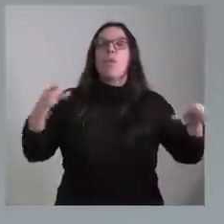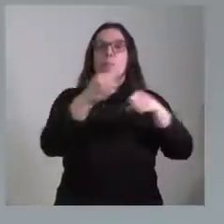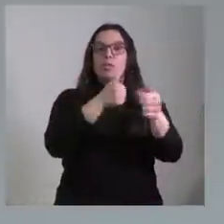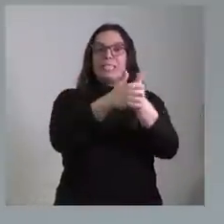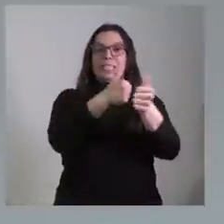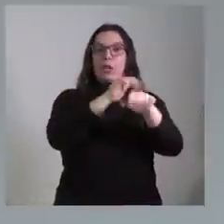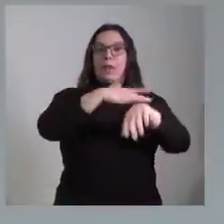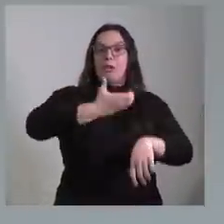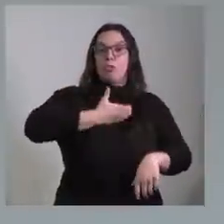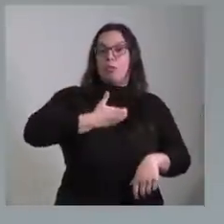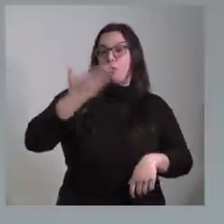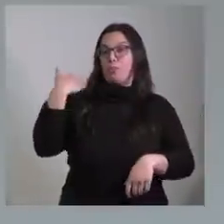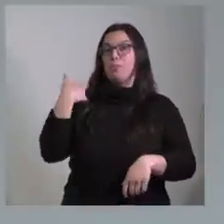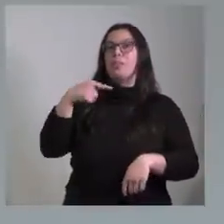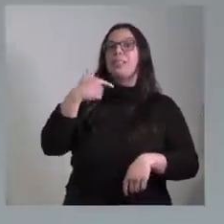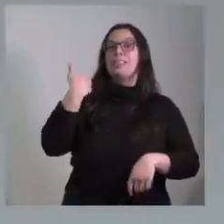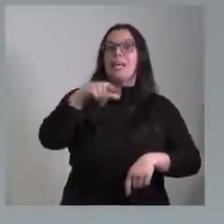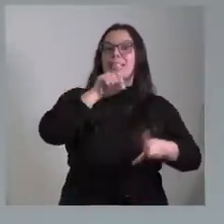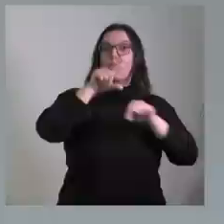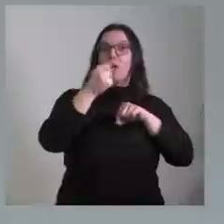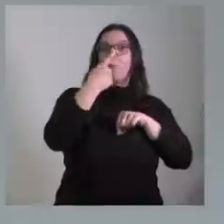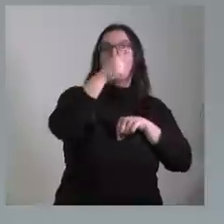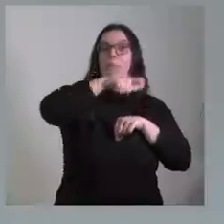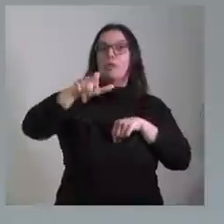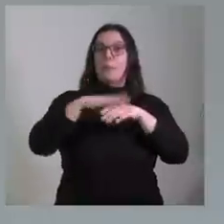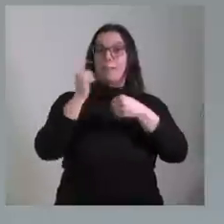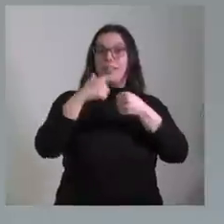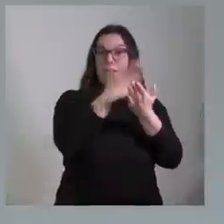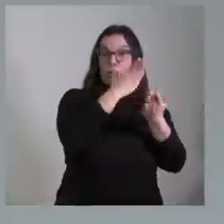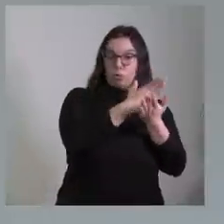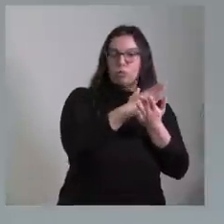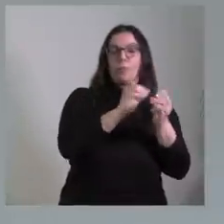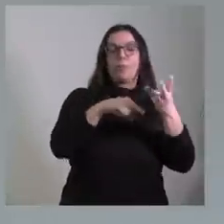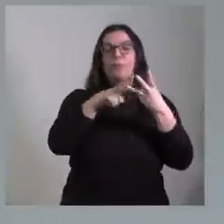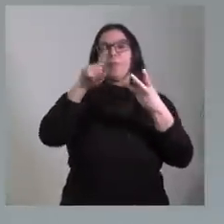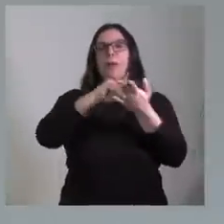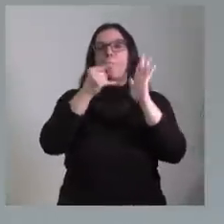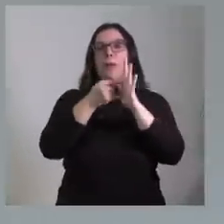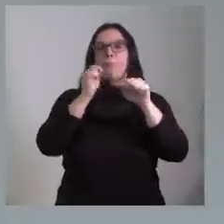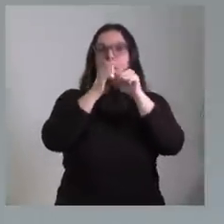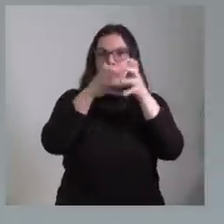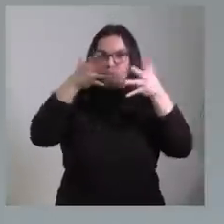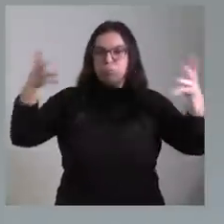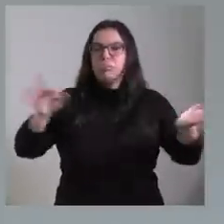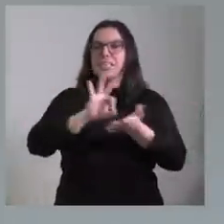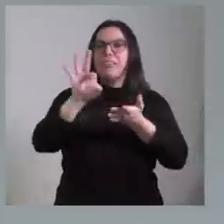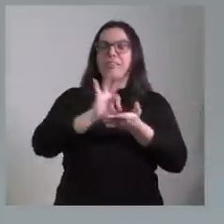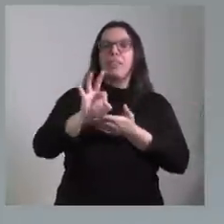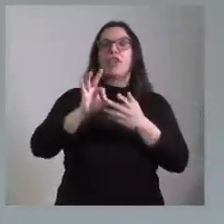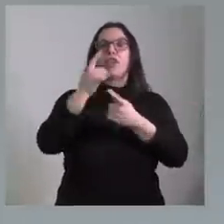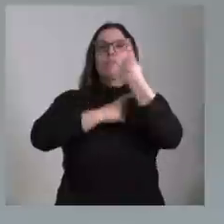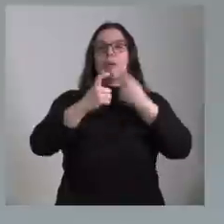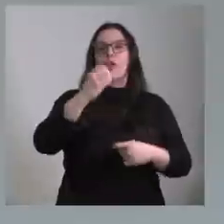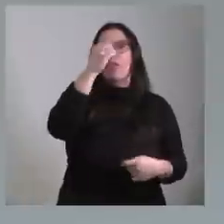ayuntamientos una vez que fueron seleccionadas las 1000 personas que van a hacer este curso el plan de expansión del servicio de información 012